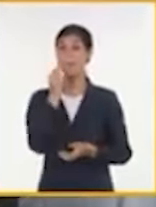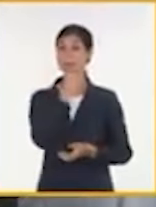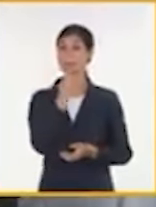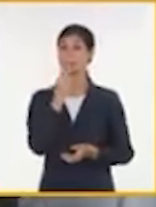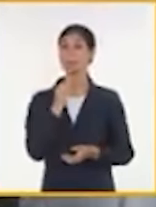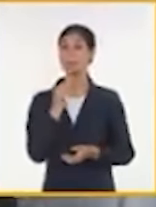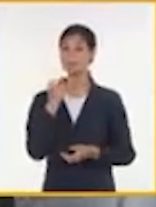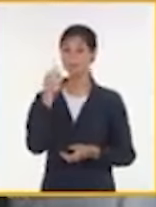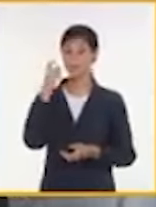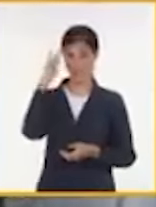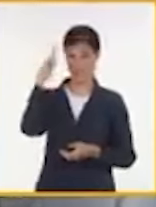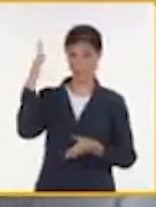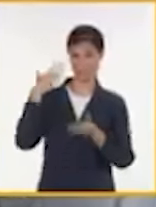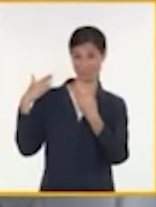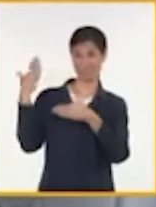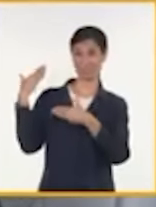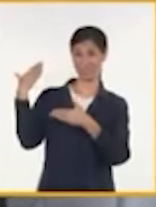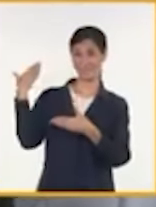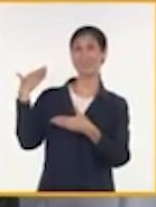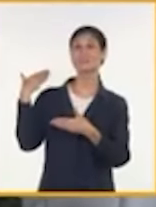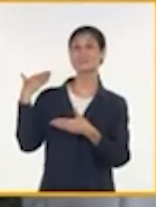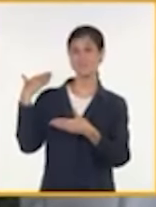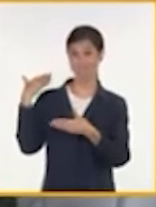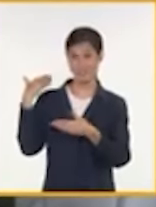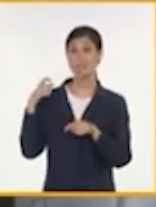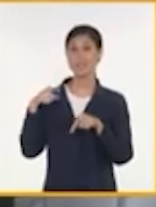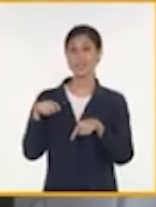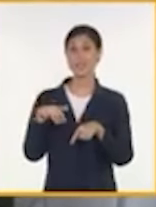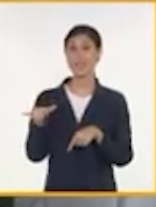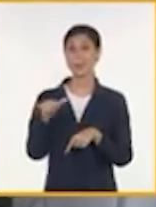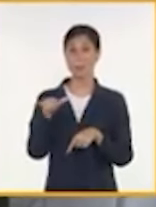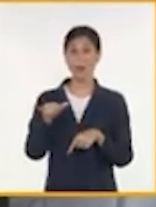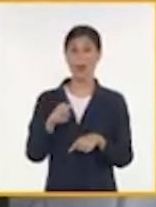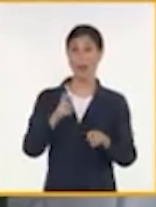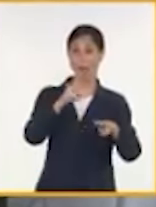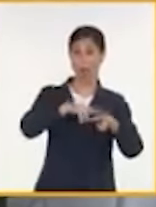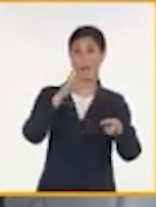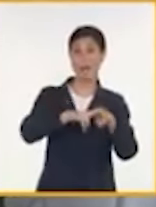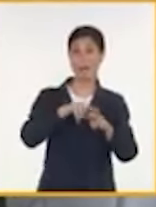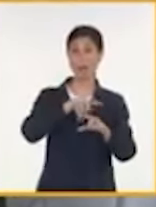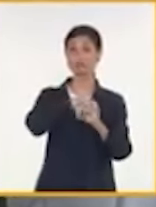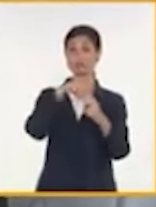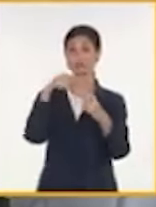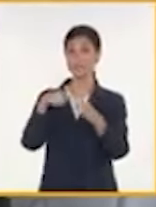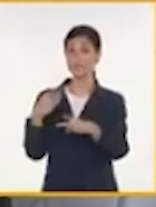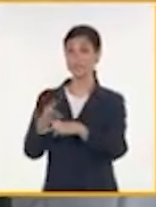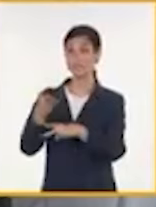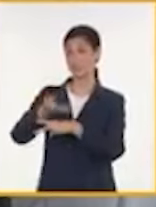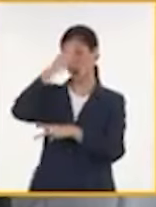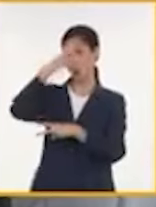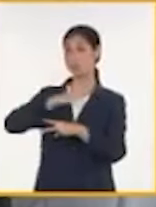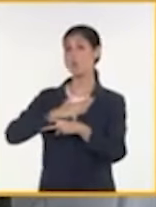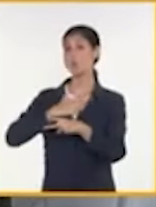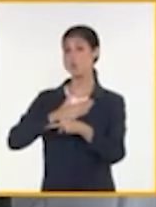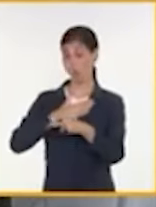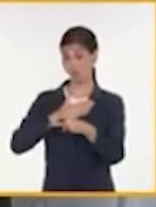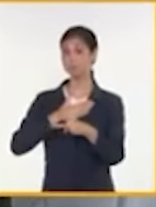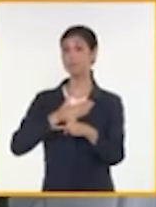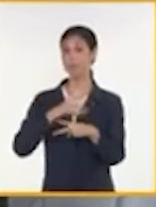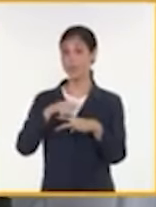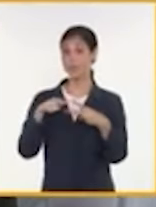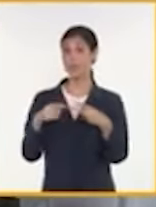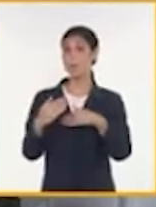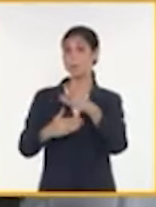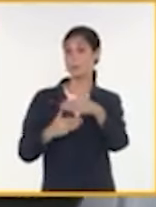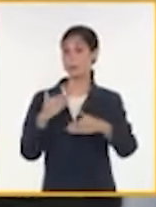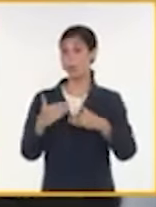imágenes de Héroes y Mártires de la patria en la Habana y Santiago de Cuba resultaron detenidos cinco ciudadanos